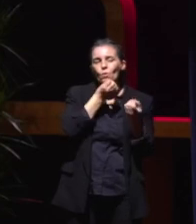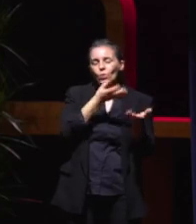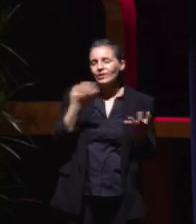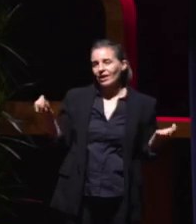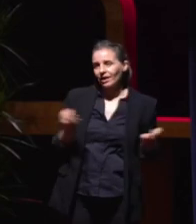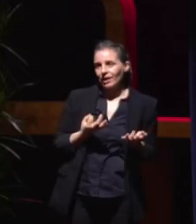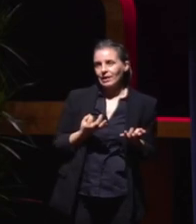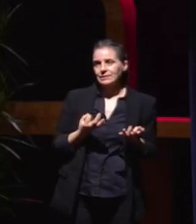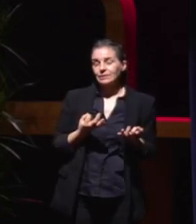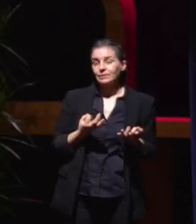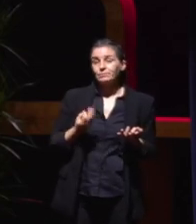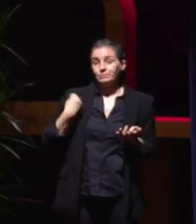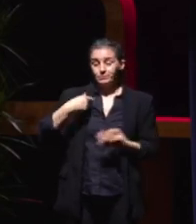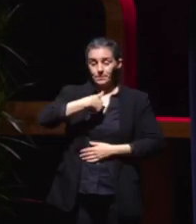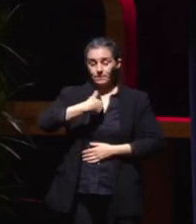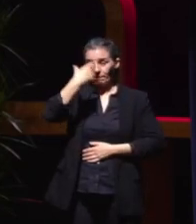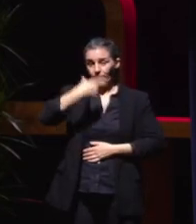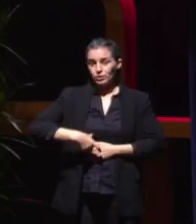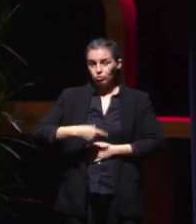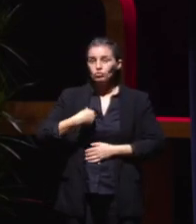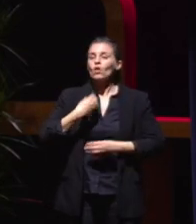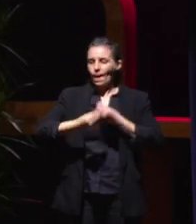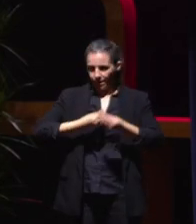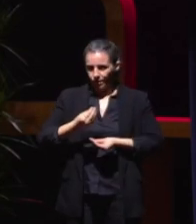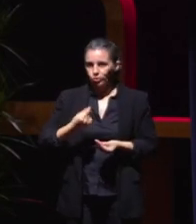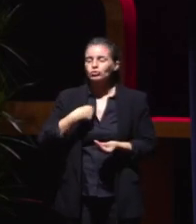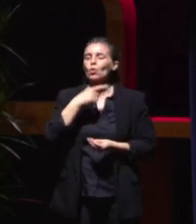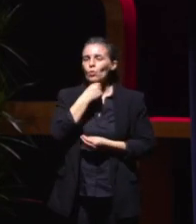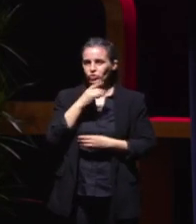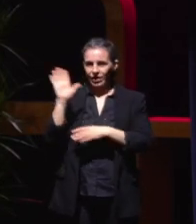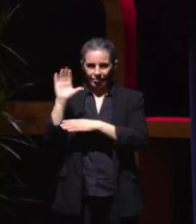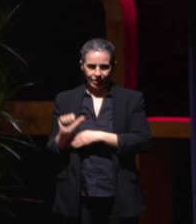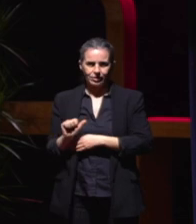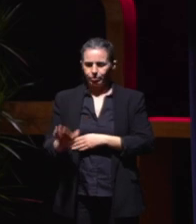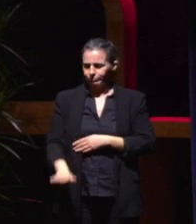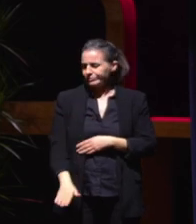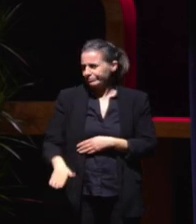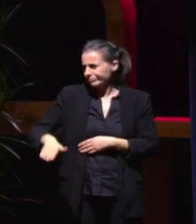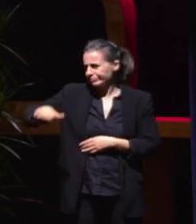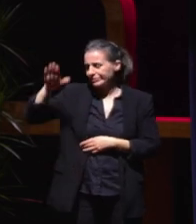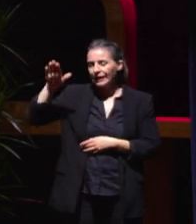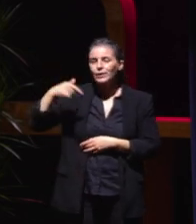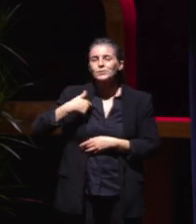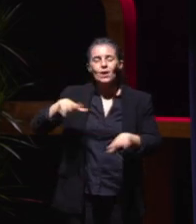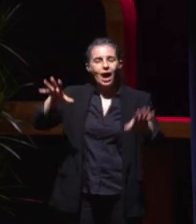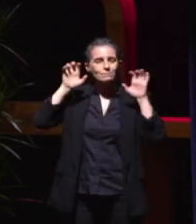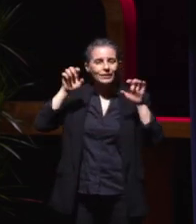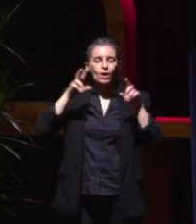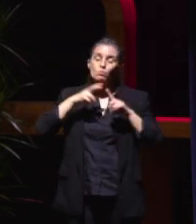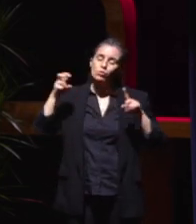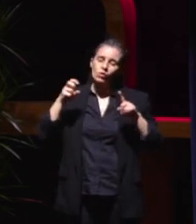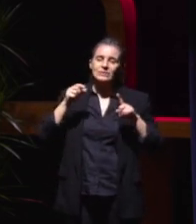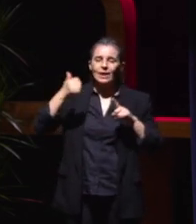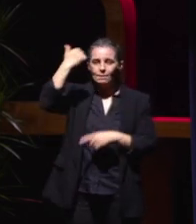y yo que lo suelo hacer que me gusta me gusta el cine desde que soy niña y que es verdad que lo aprendí desde la mirada masculina